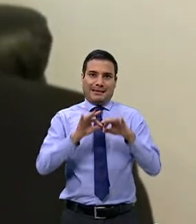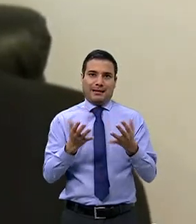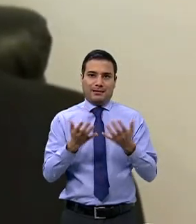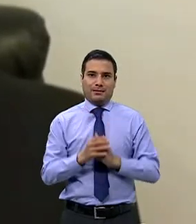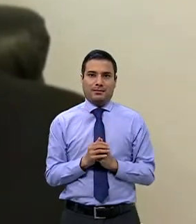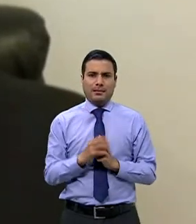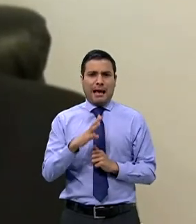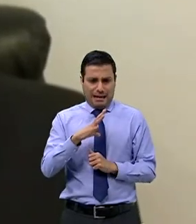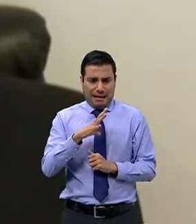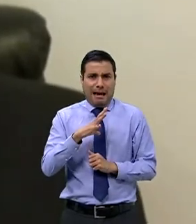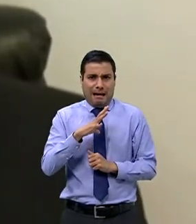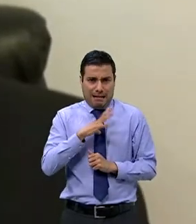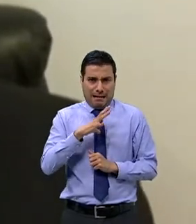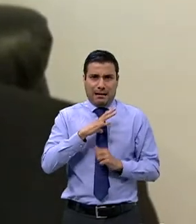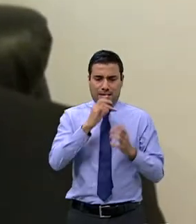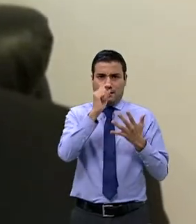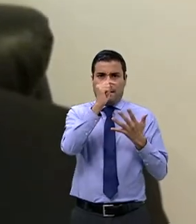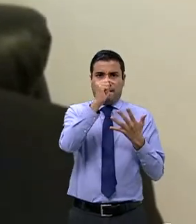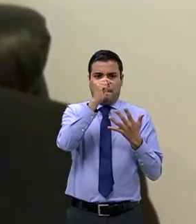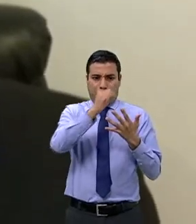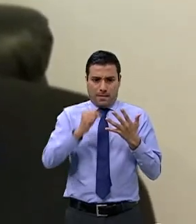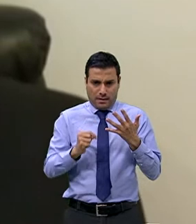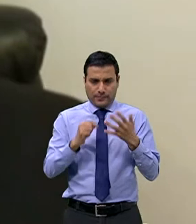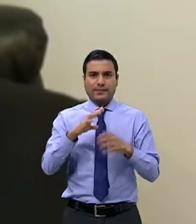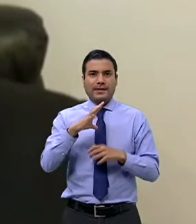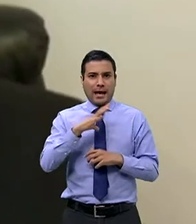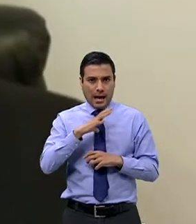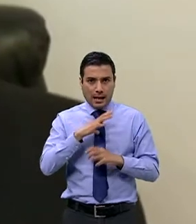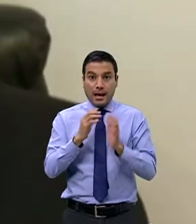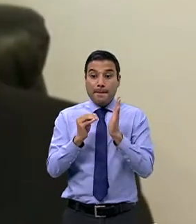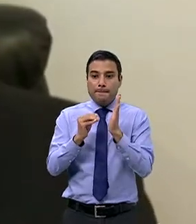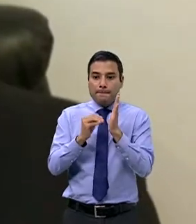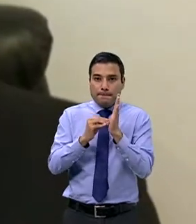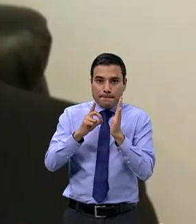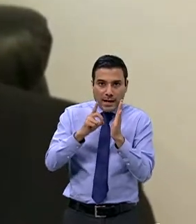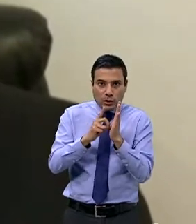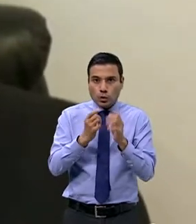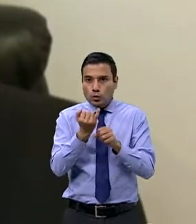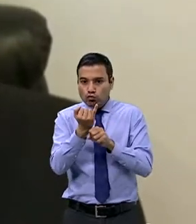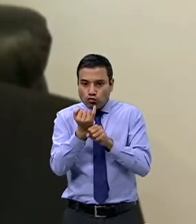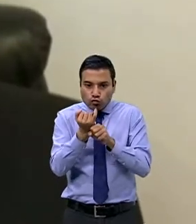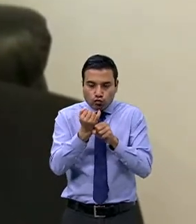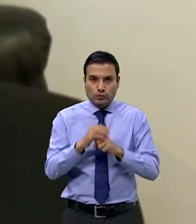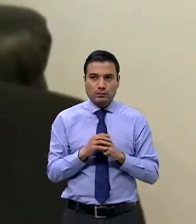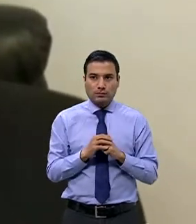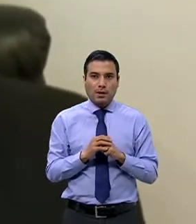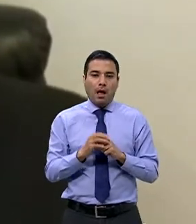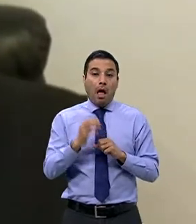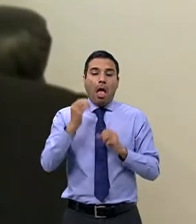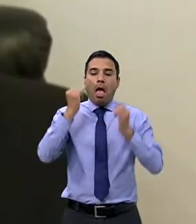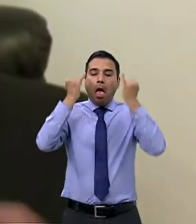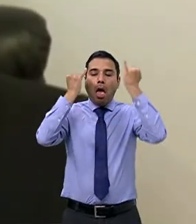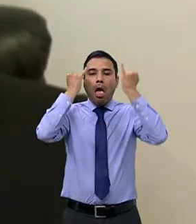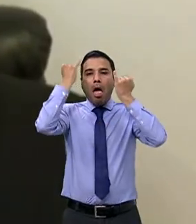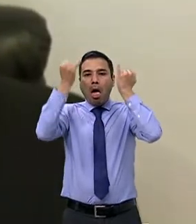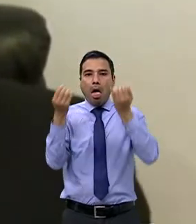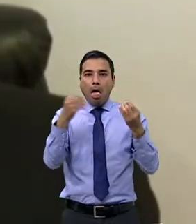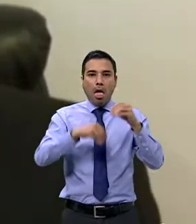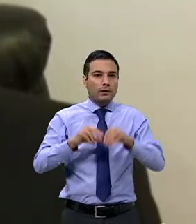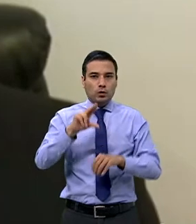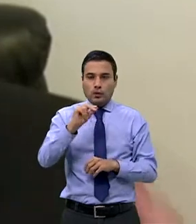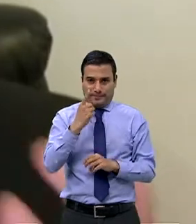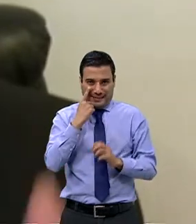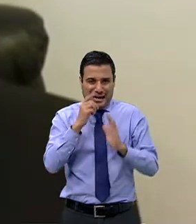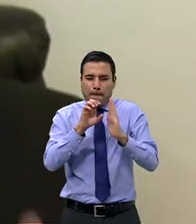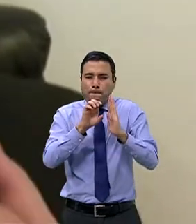hay mecanismos con metodologías sociológicas y no con ocurrencias una pregunta que hubiera sido muy